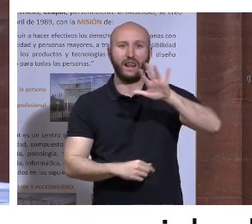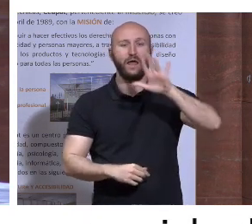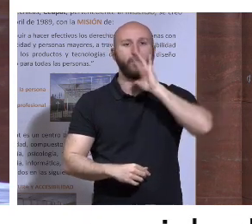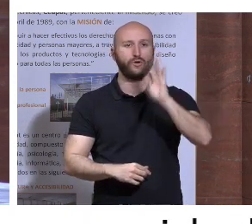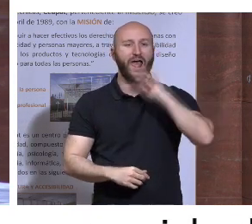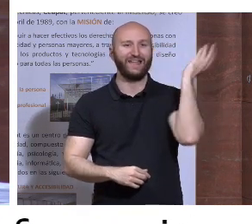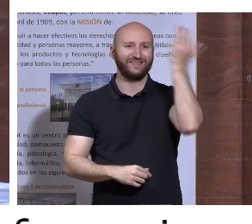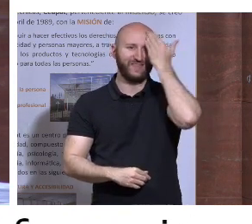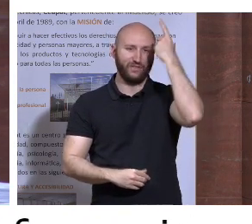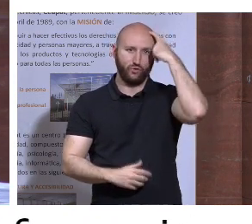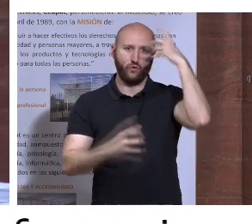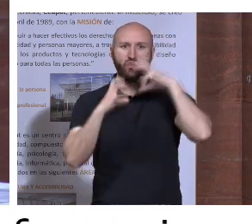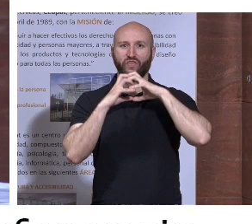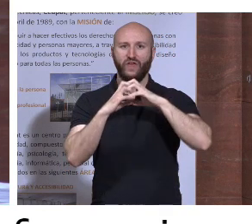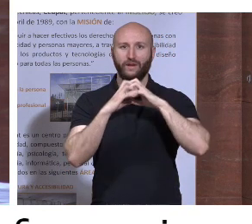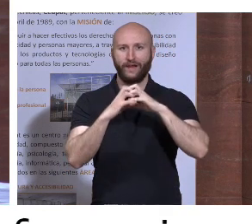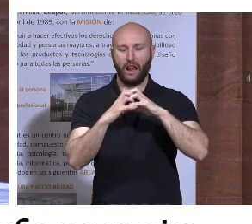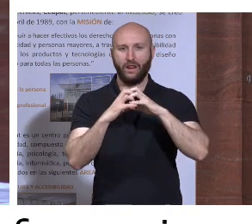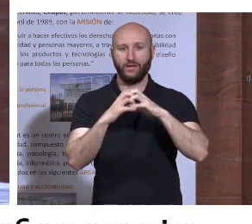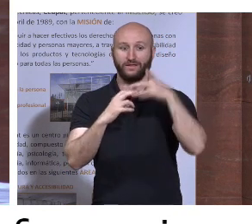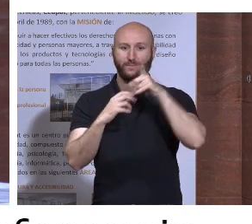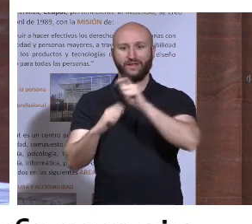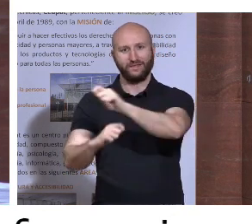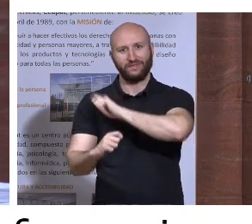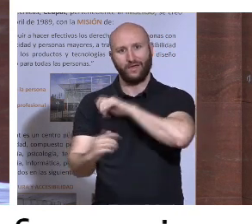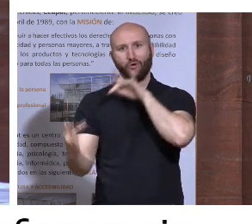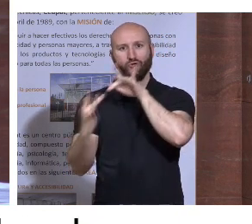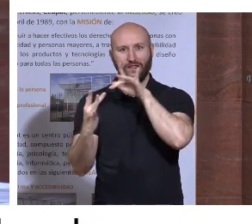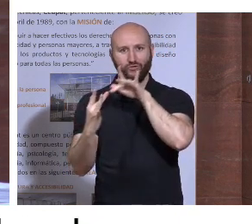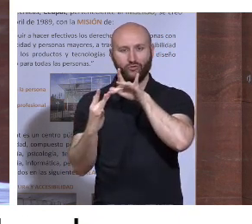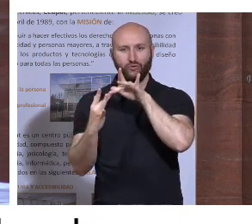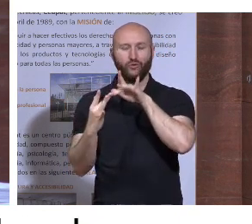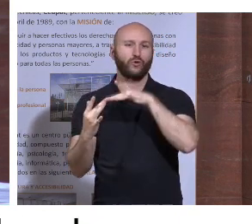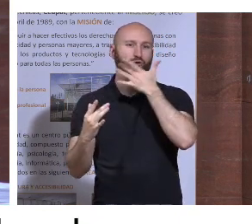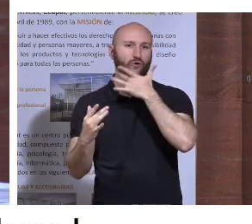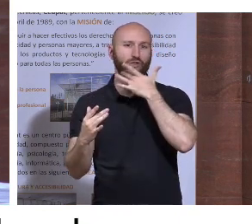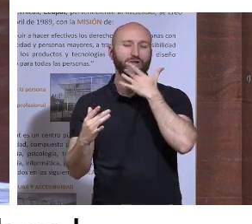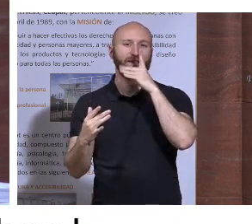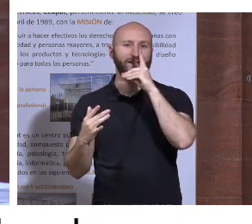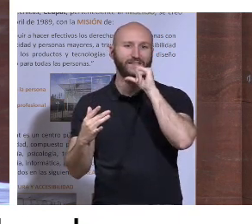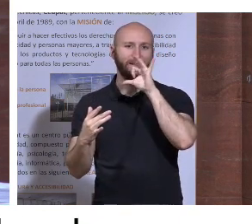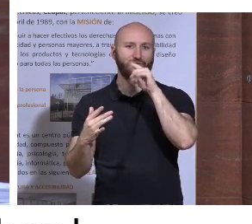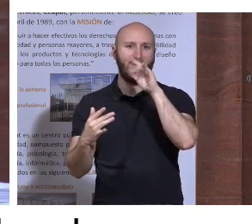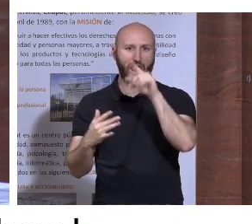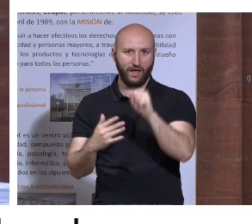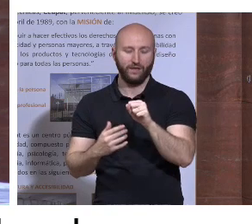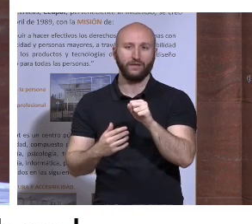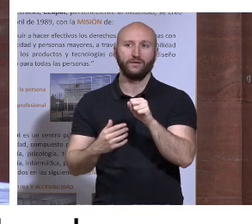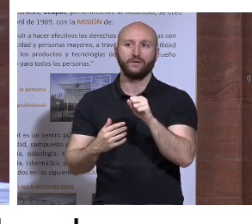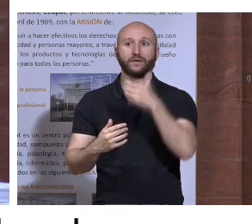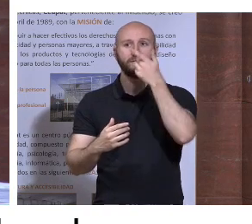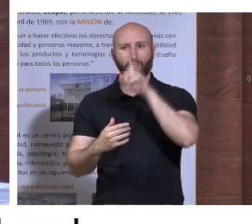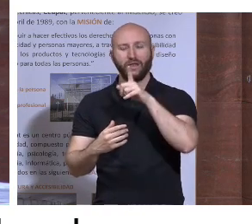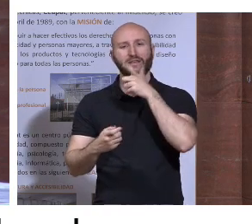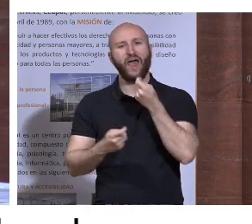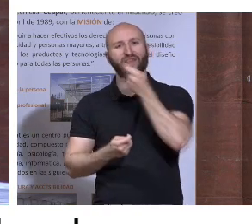cerebral. También nos pusieron en contacto con un terapeuta gran conocedor de la disfagia. Se enviaron